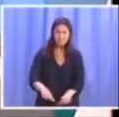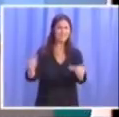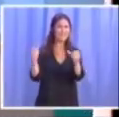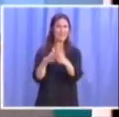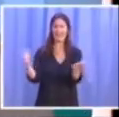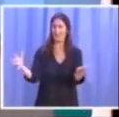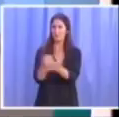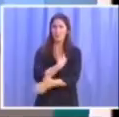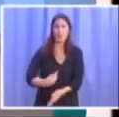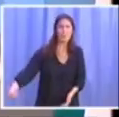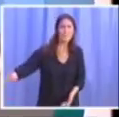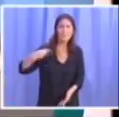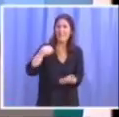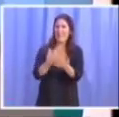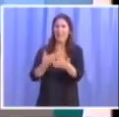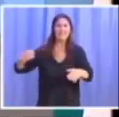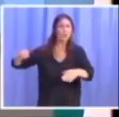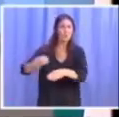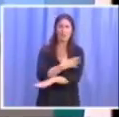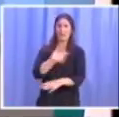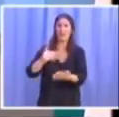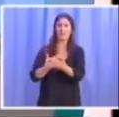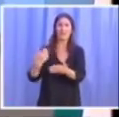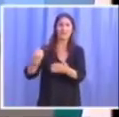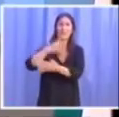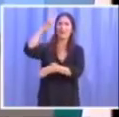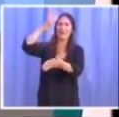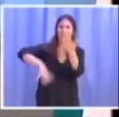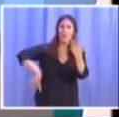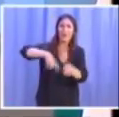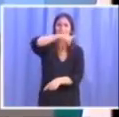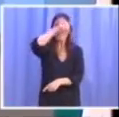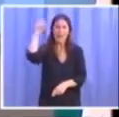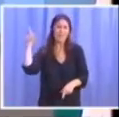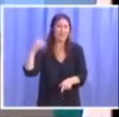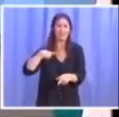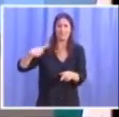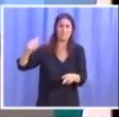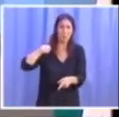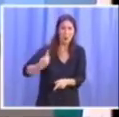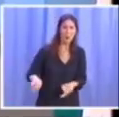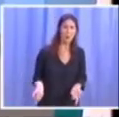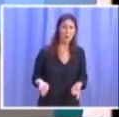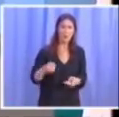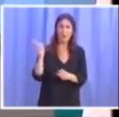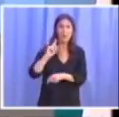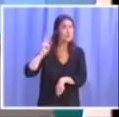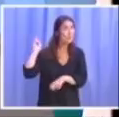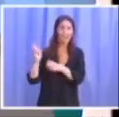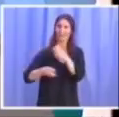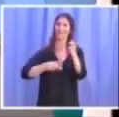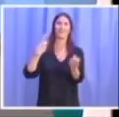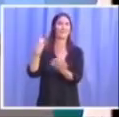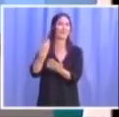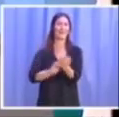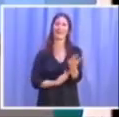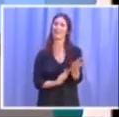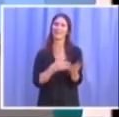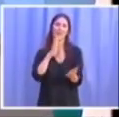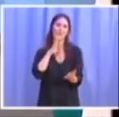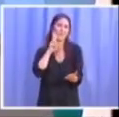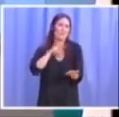todo, hasta los trenes, el de Barcelona, el de Madrid y el de Futuro. Y no la ha renovado la lista, como le dije el otro